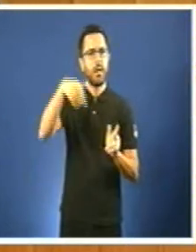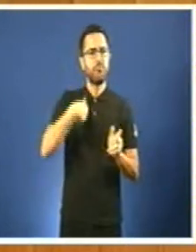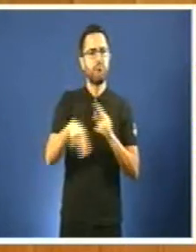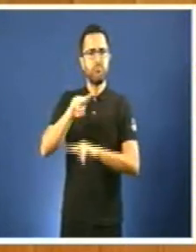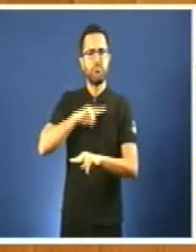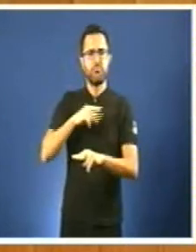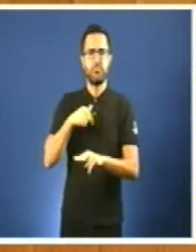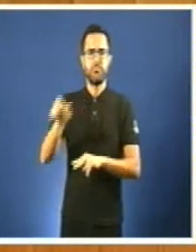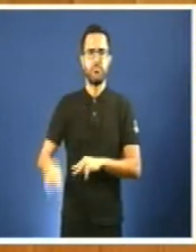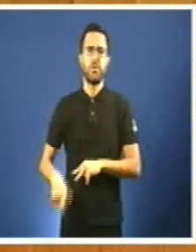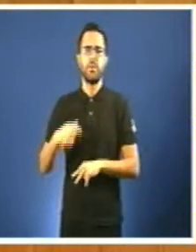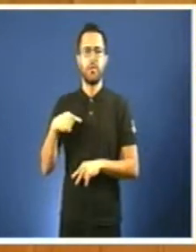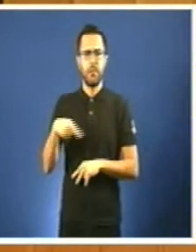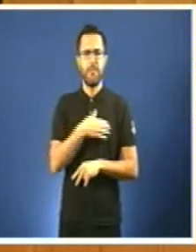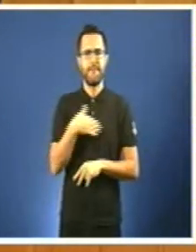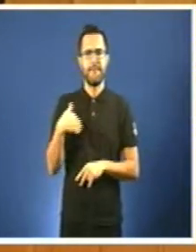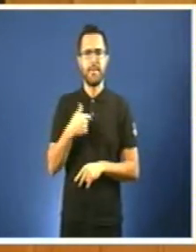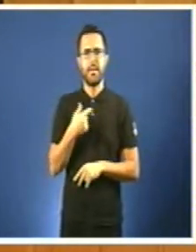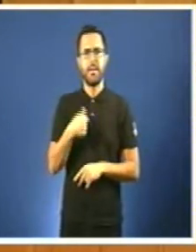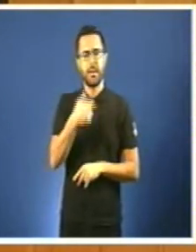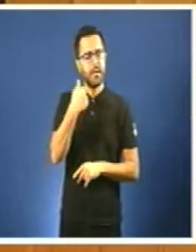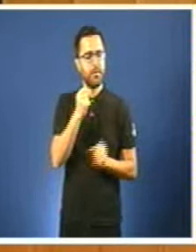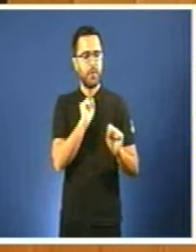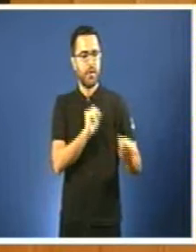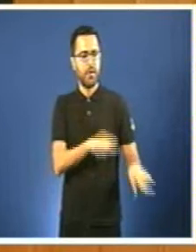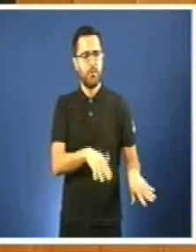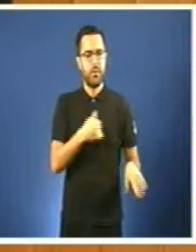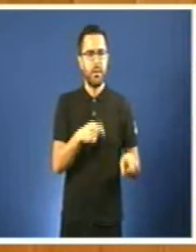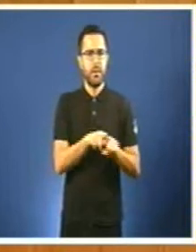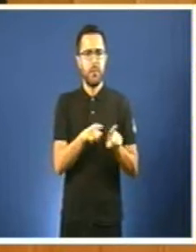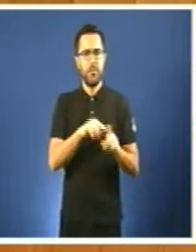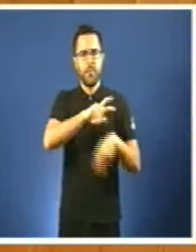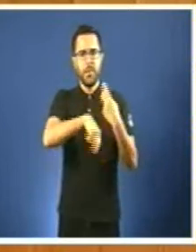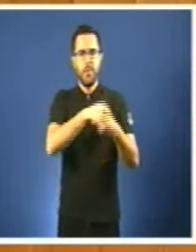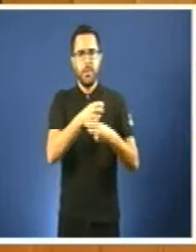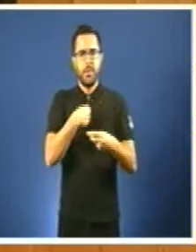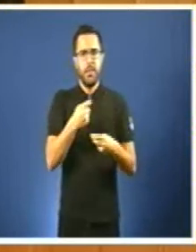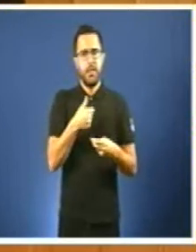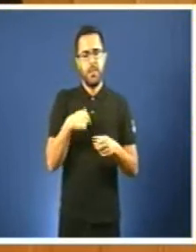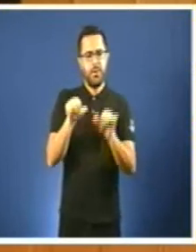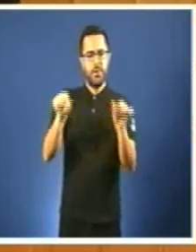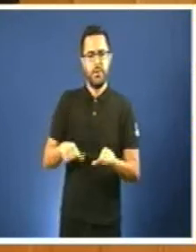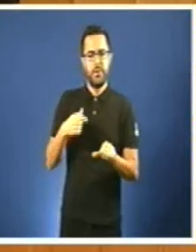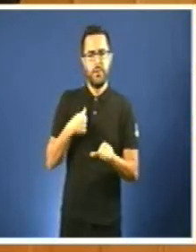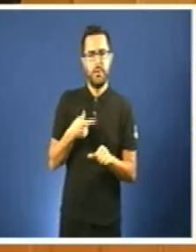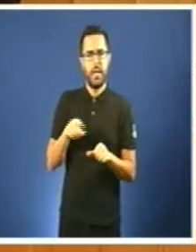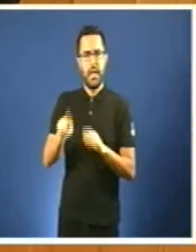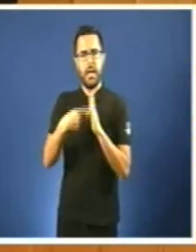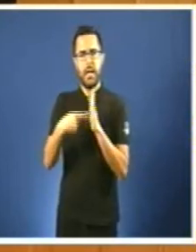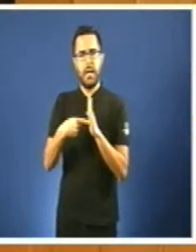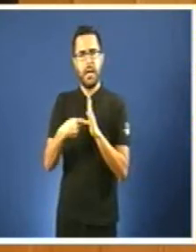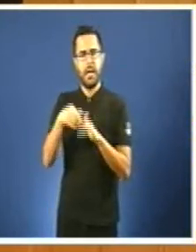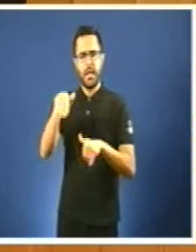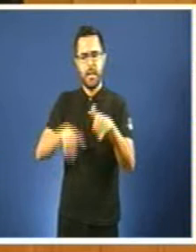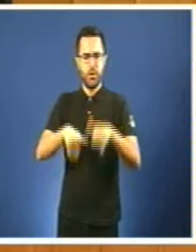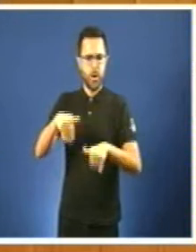vostede disposto a renunciar a modificar unilateralmente en o seu beneficio a lei electoral?